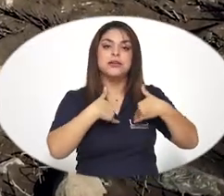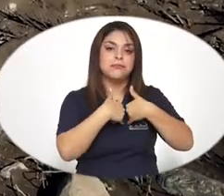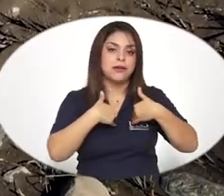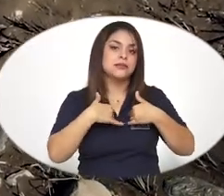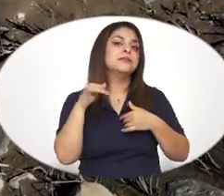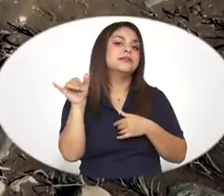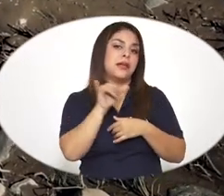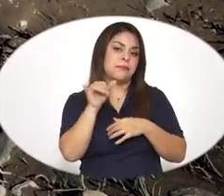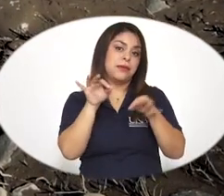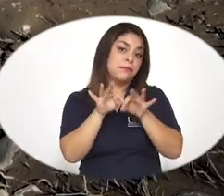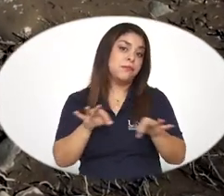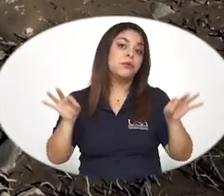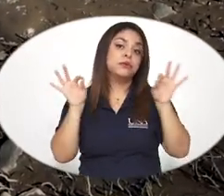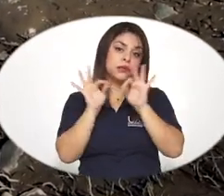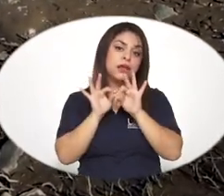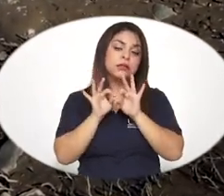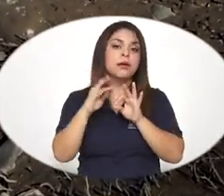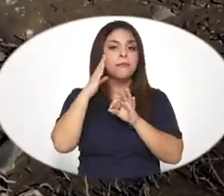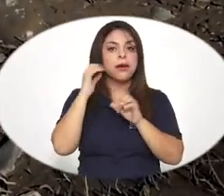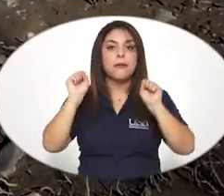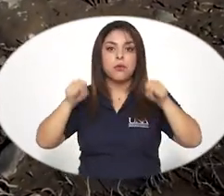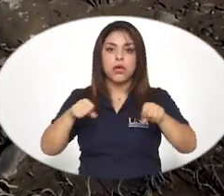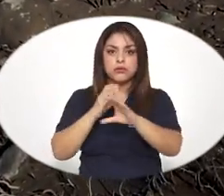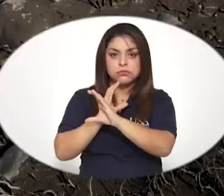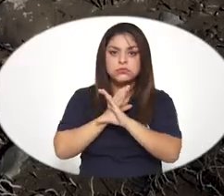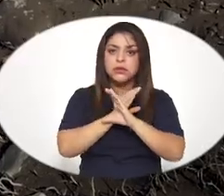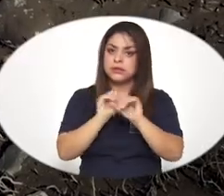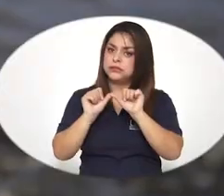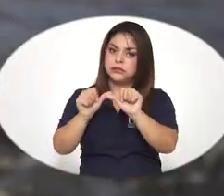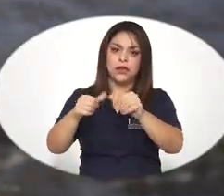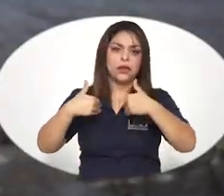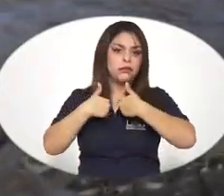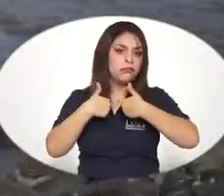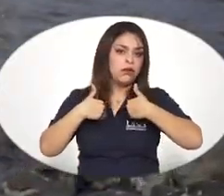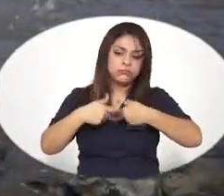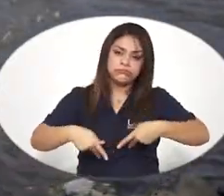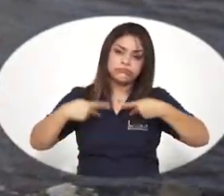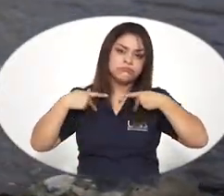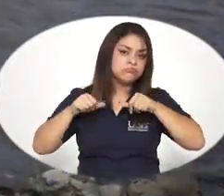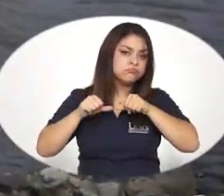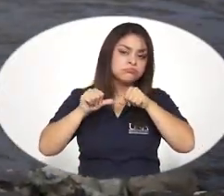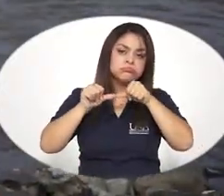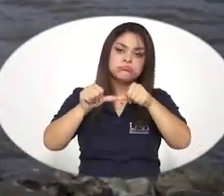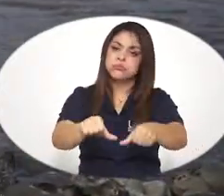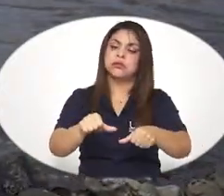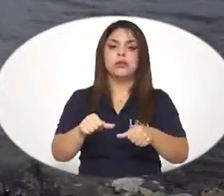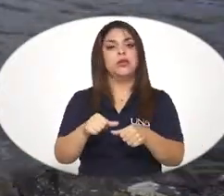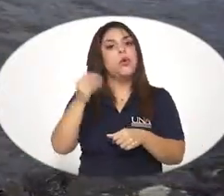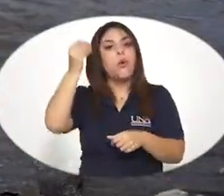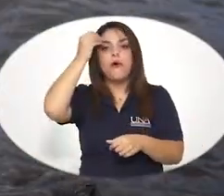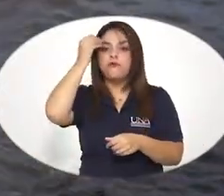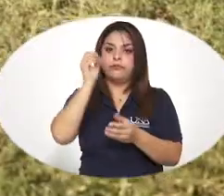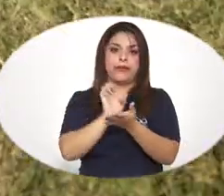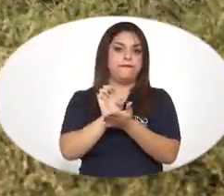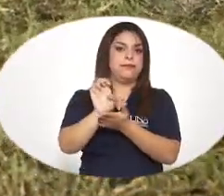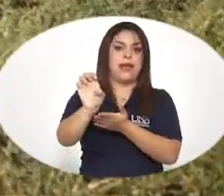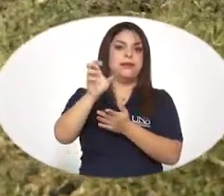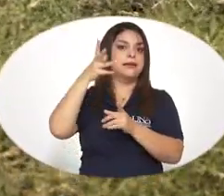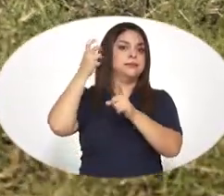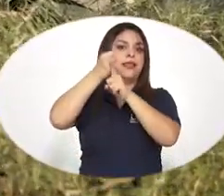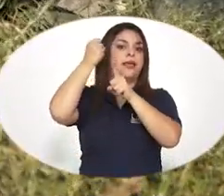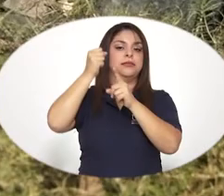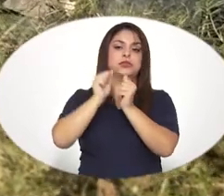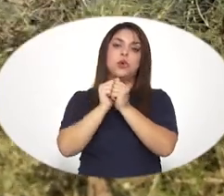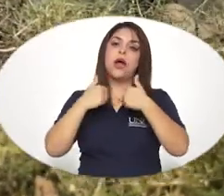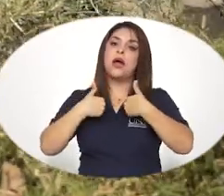de estos animales es importante para poder conservar de buena manera la especie y, por supuesto, evitar